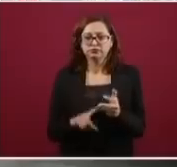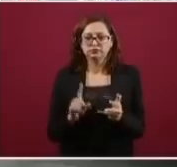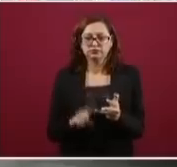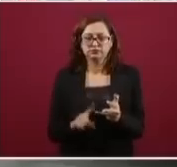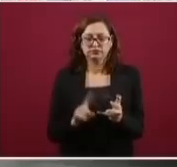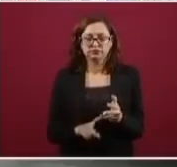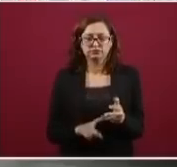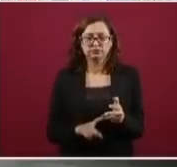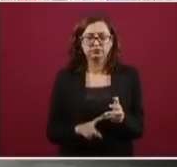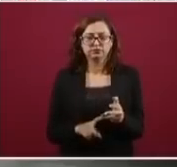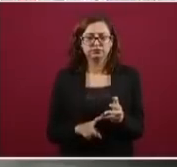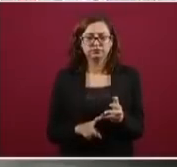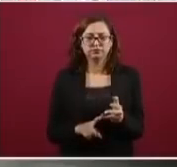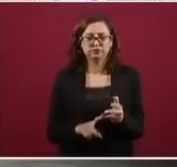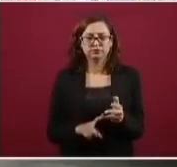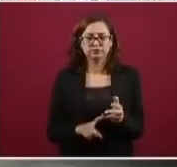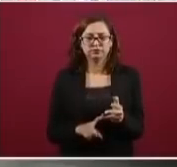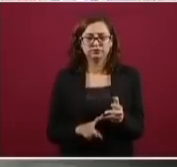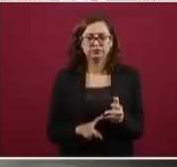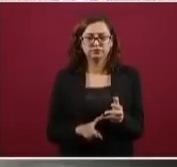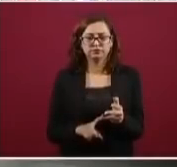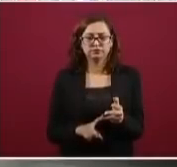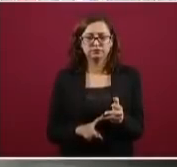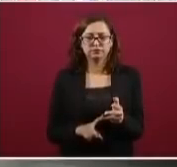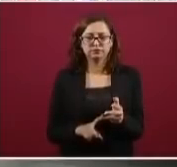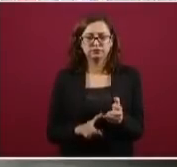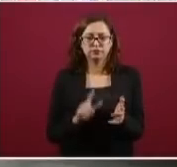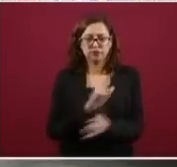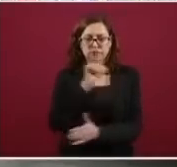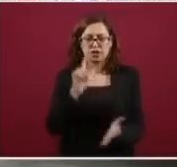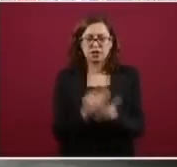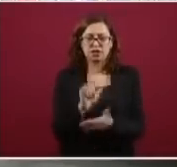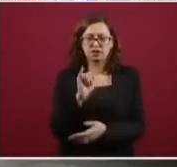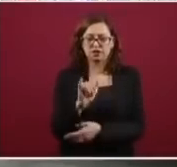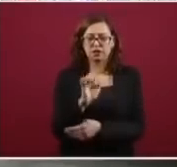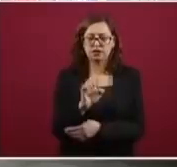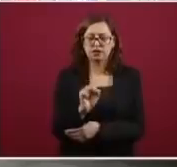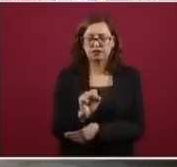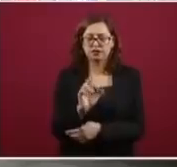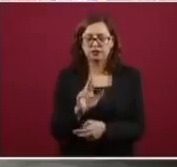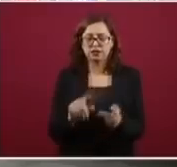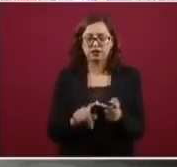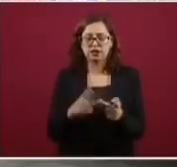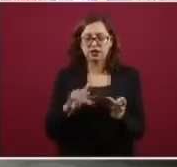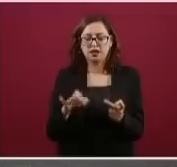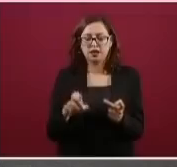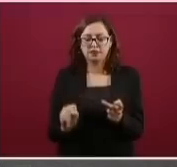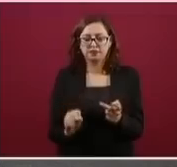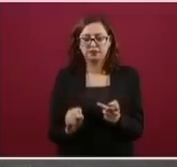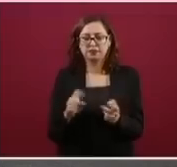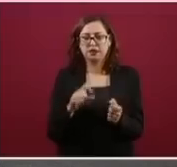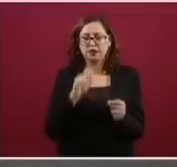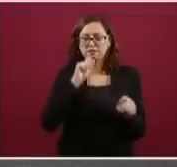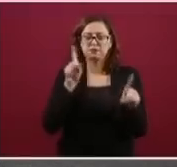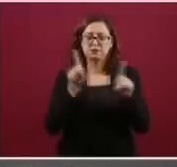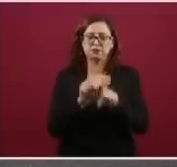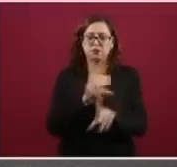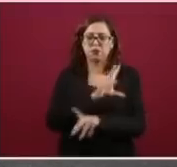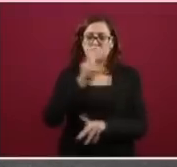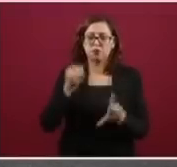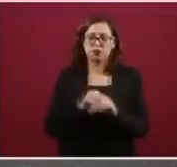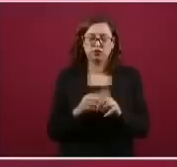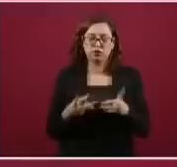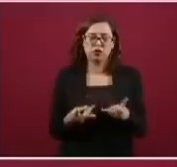la ley d de lcr el 10 y el total del gasto a los